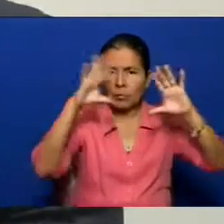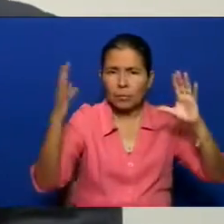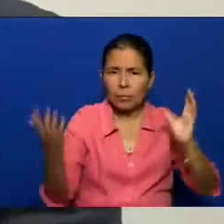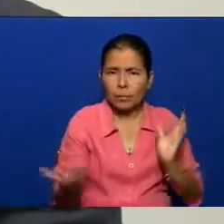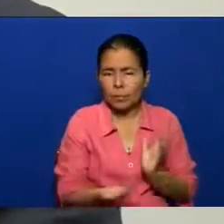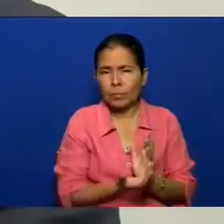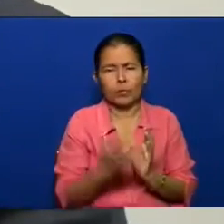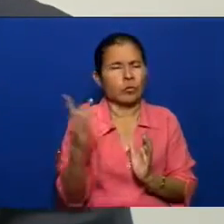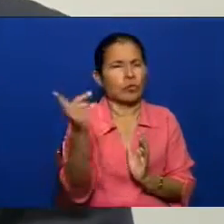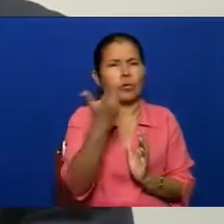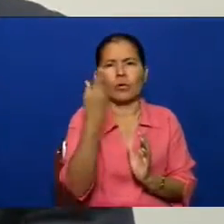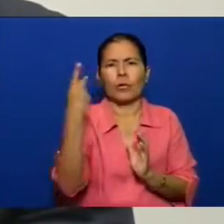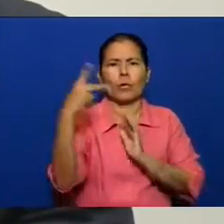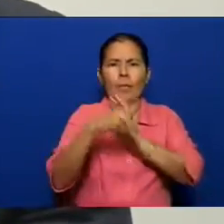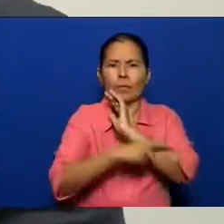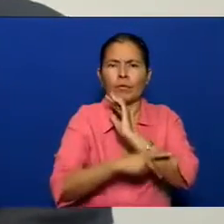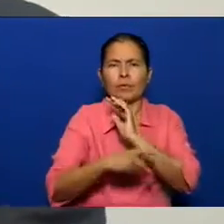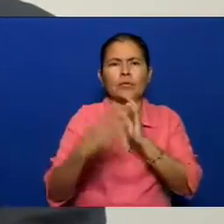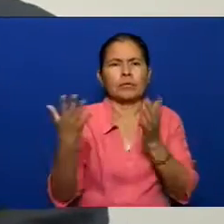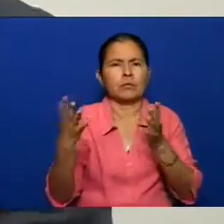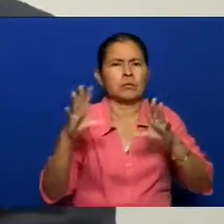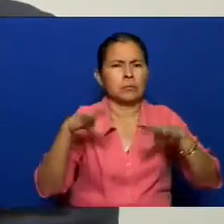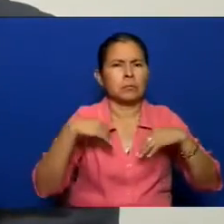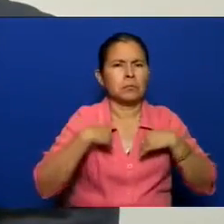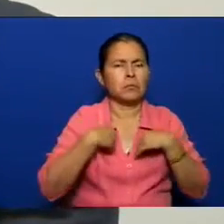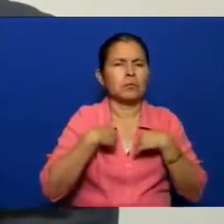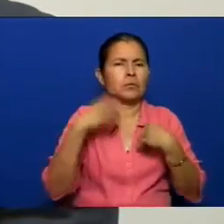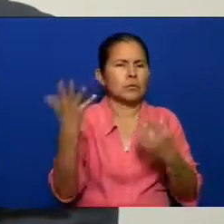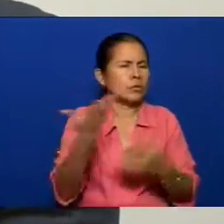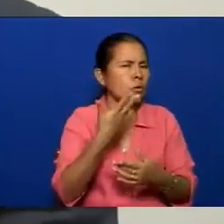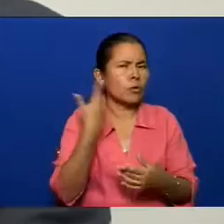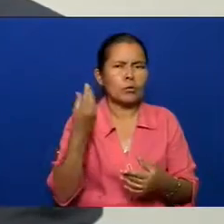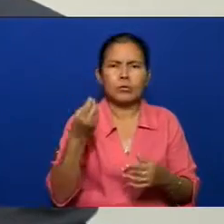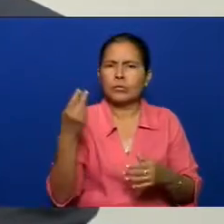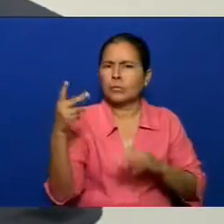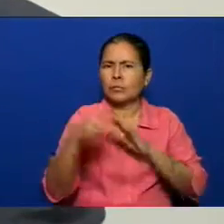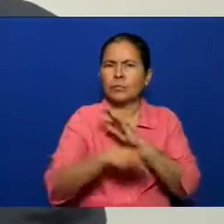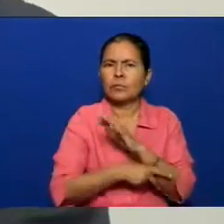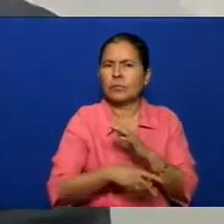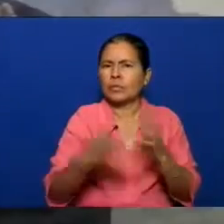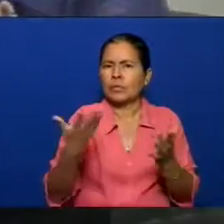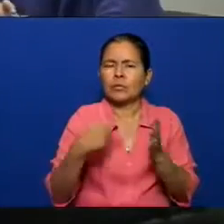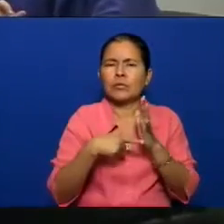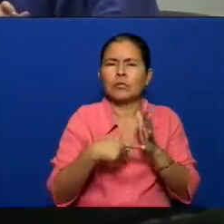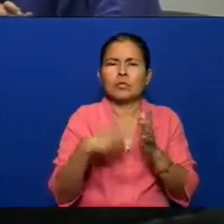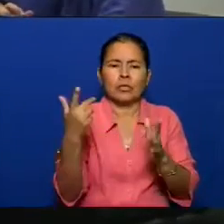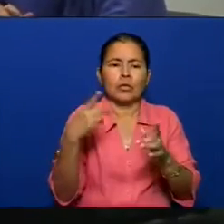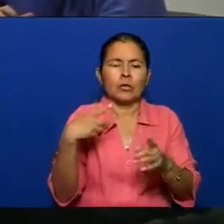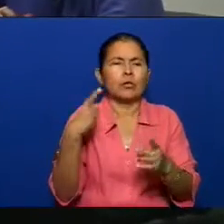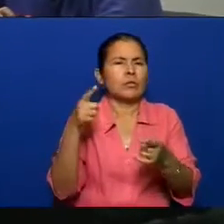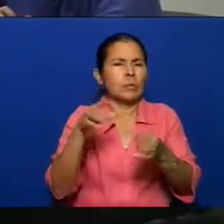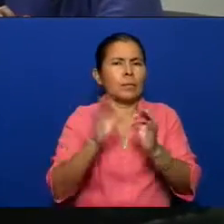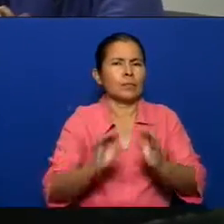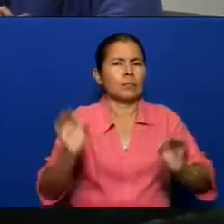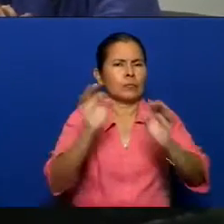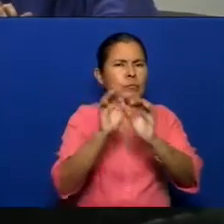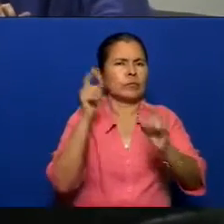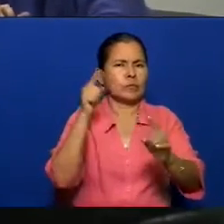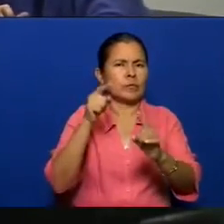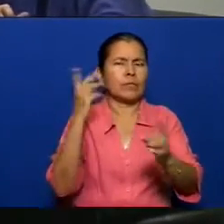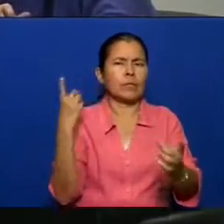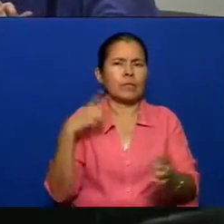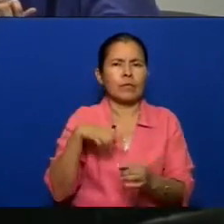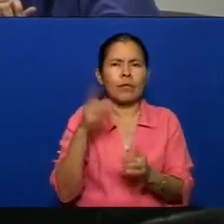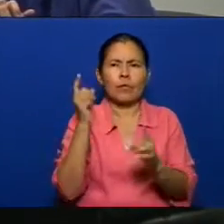mundo. Eso es una primera parte interesante de estos nuevos Objetivos de Desarrollo Sostenible, que son 17 metas. La otra